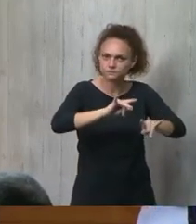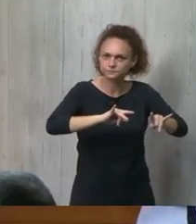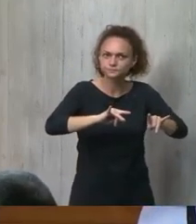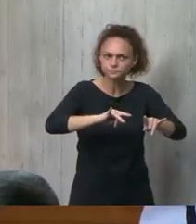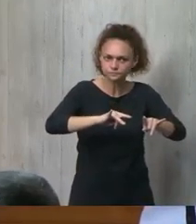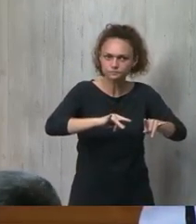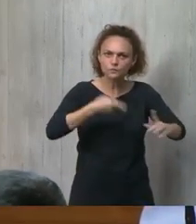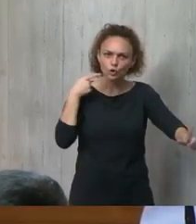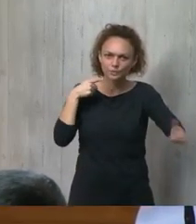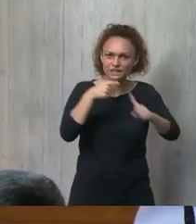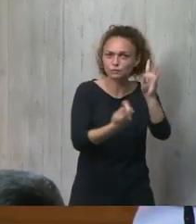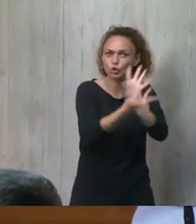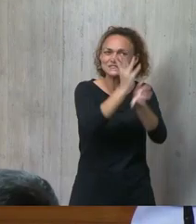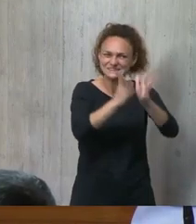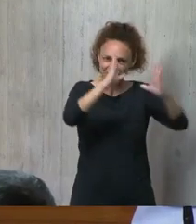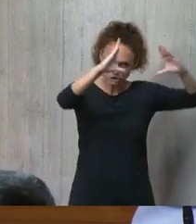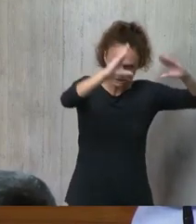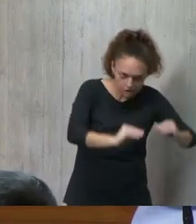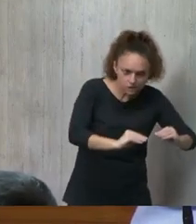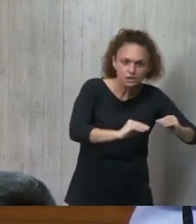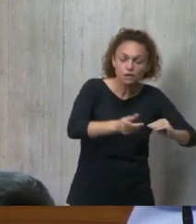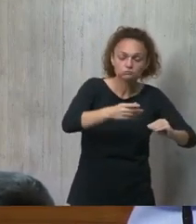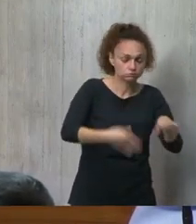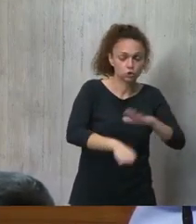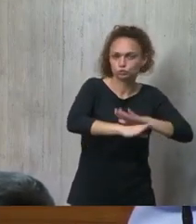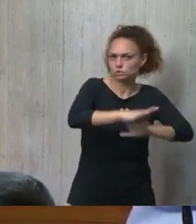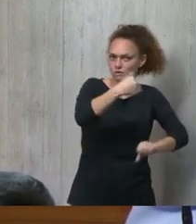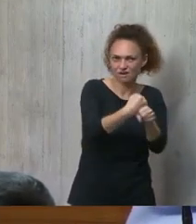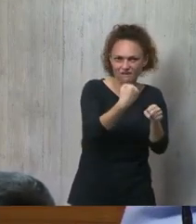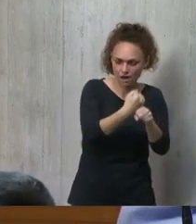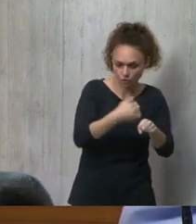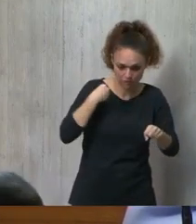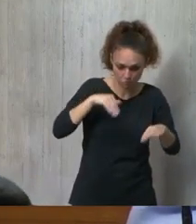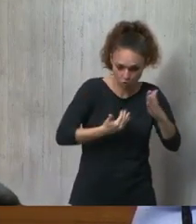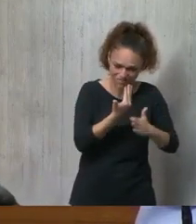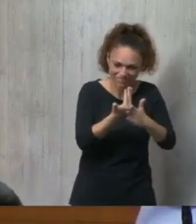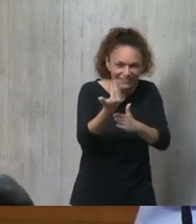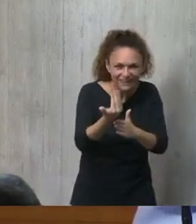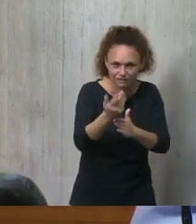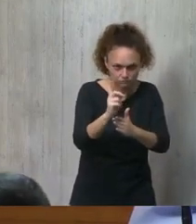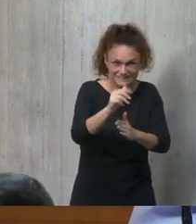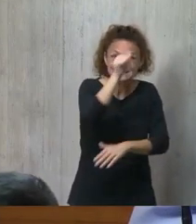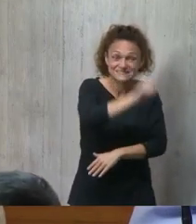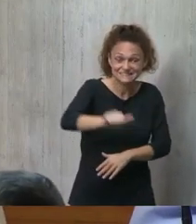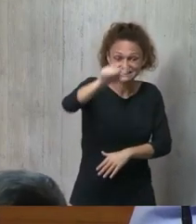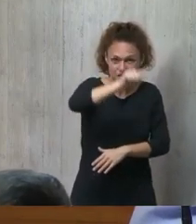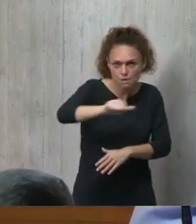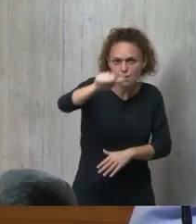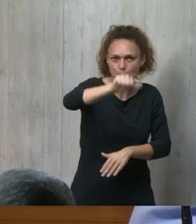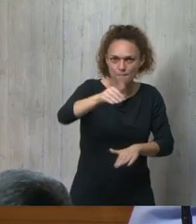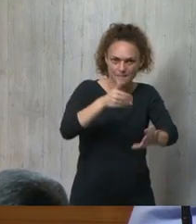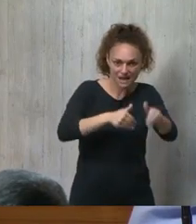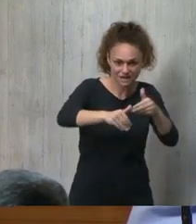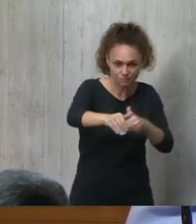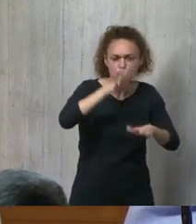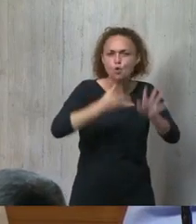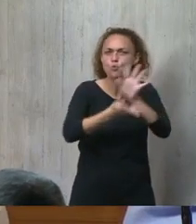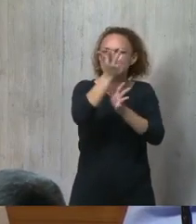de extinción de los incendios, van a seguir trabajando, no solo los próximos días, en las próximas semanas. Este es un incendio muy